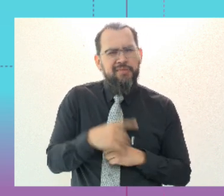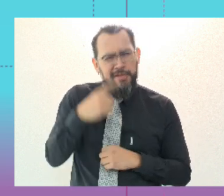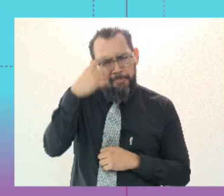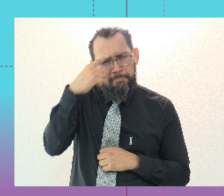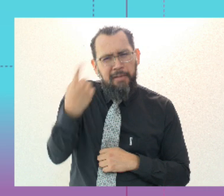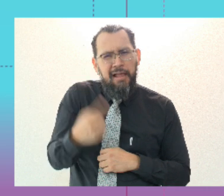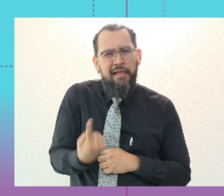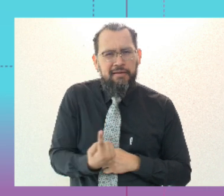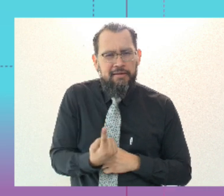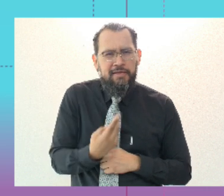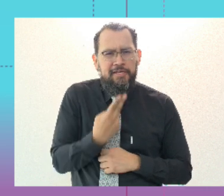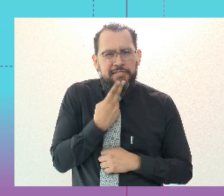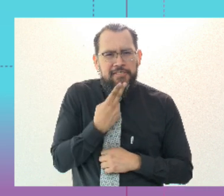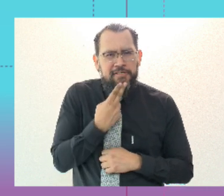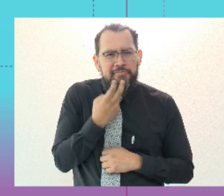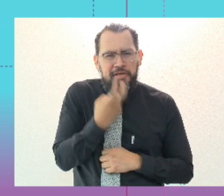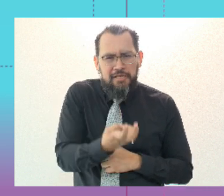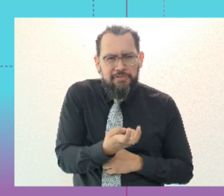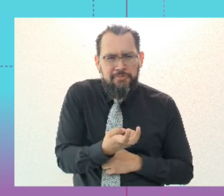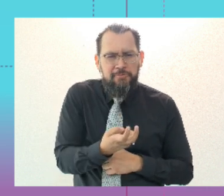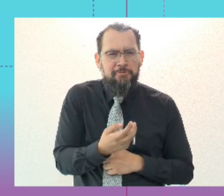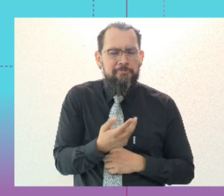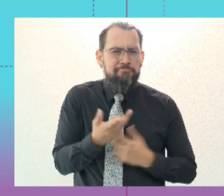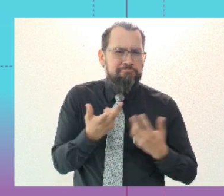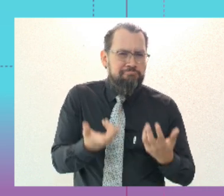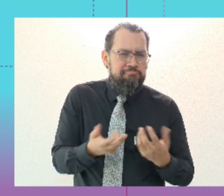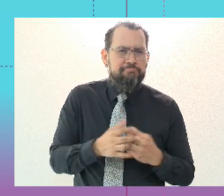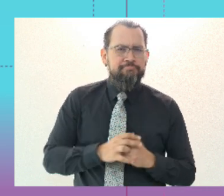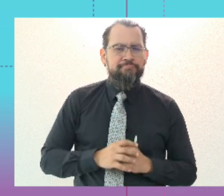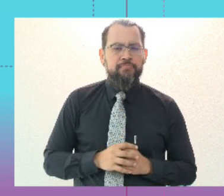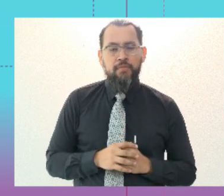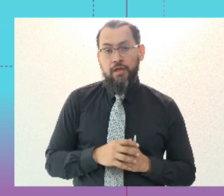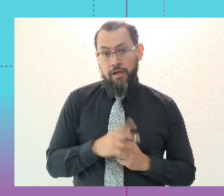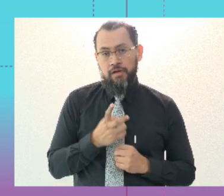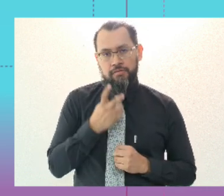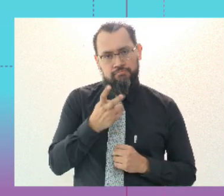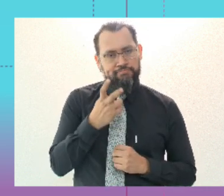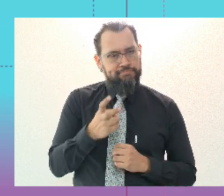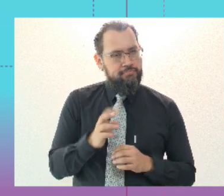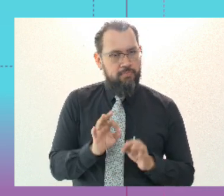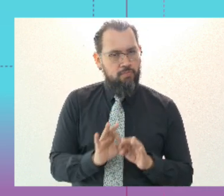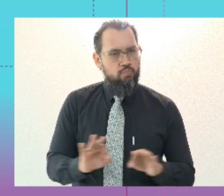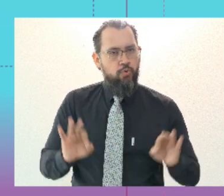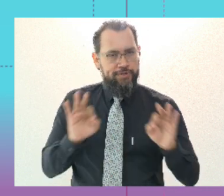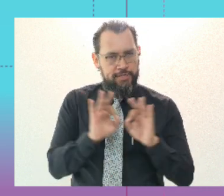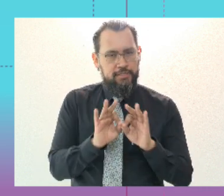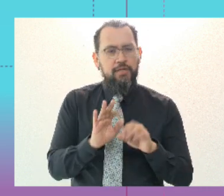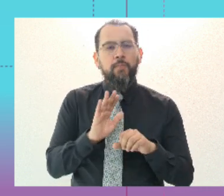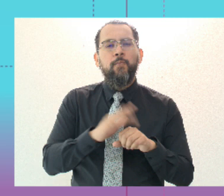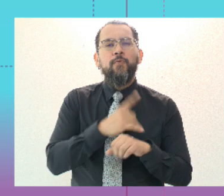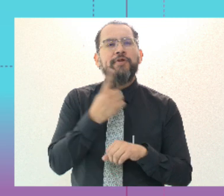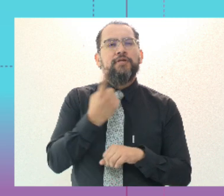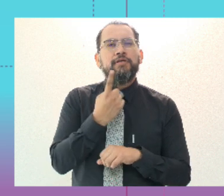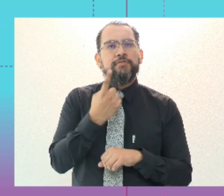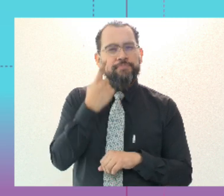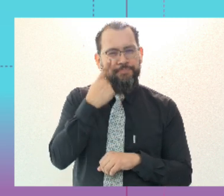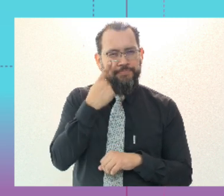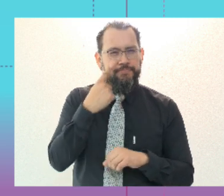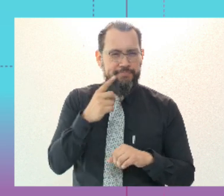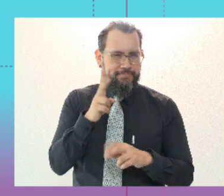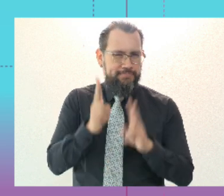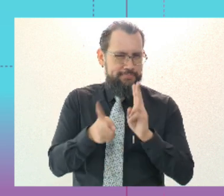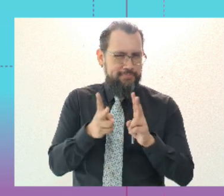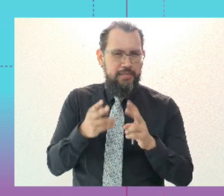nos va a servir integrar esa documentación? Y es una parte muy importante porque hablamos en esta